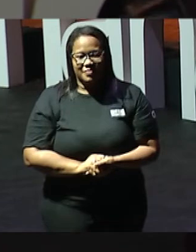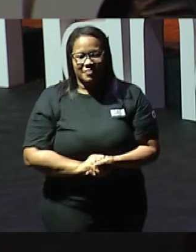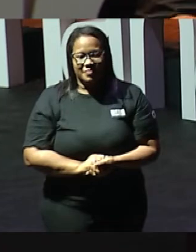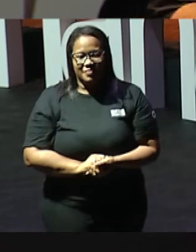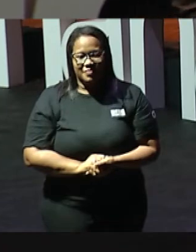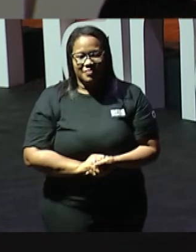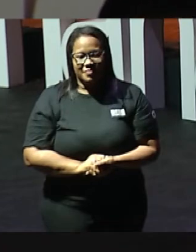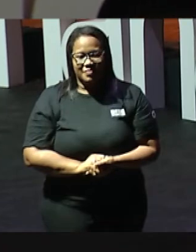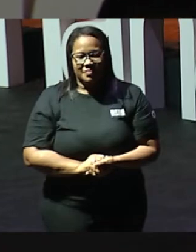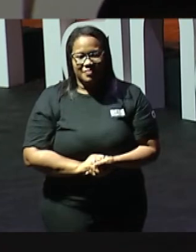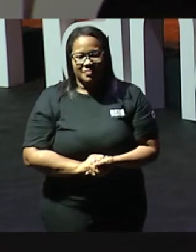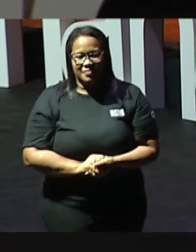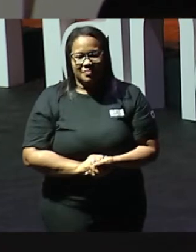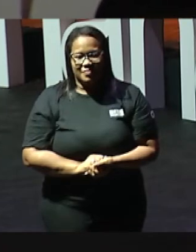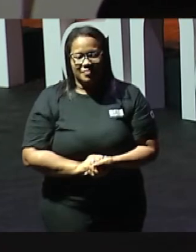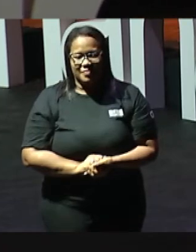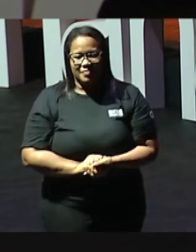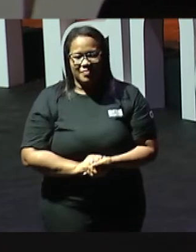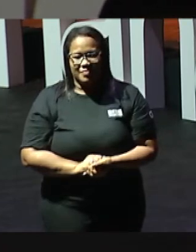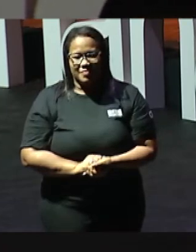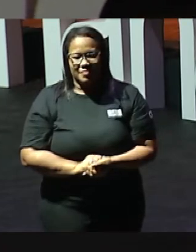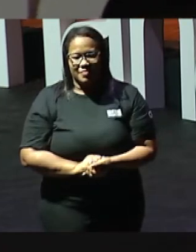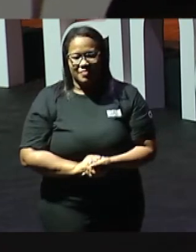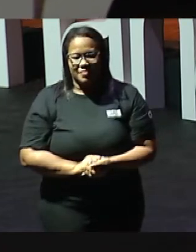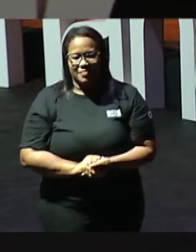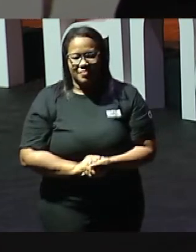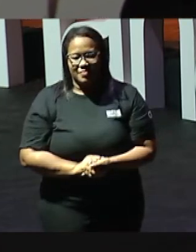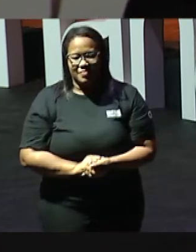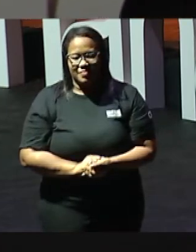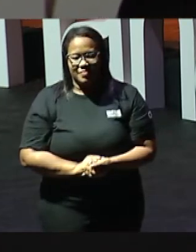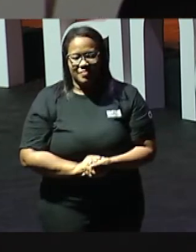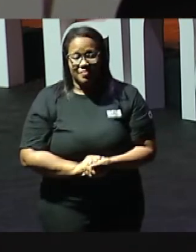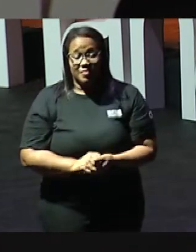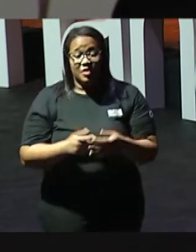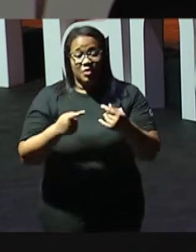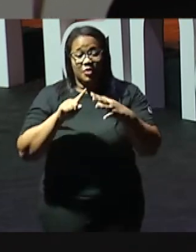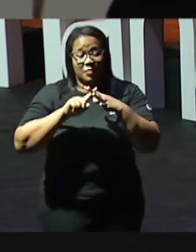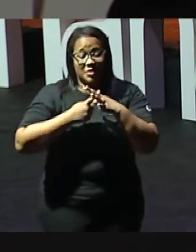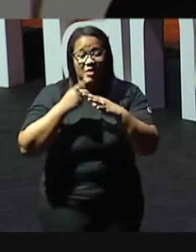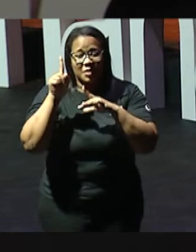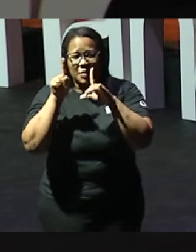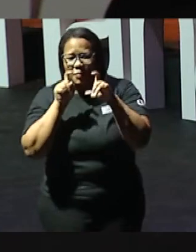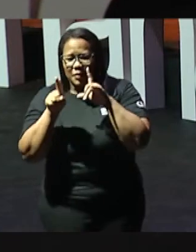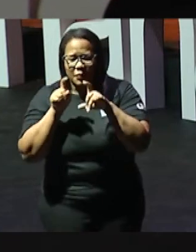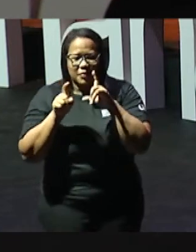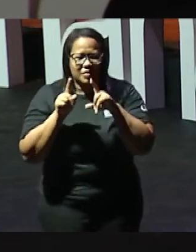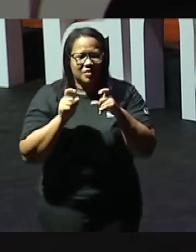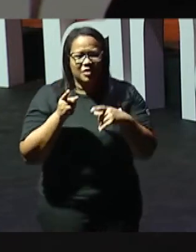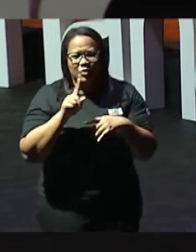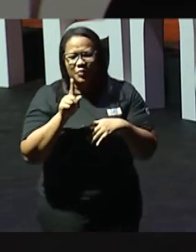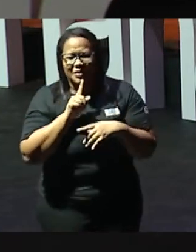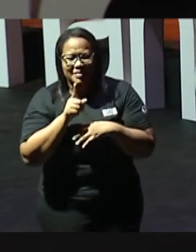porque la valla de ese patrocinador notan que dónde están que dónde están no dicen señores